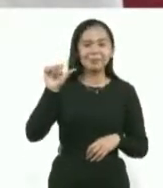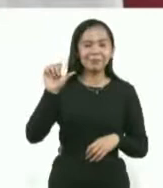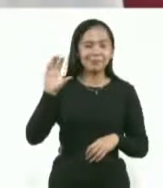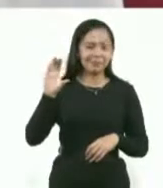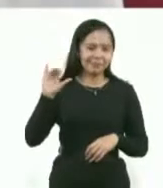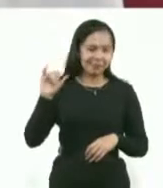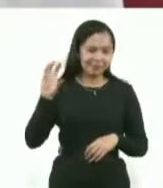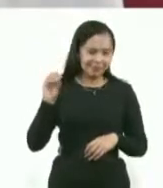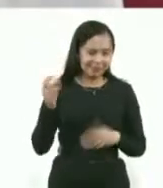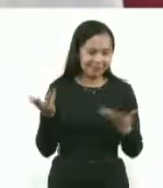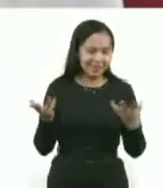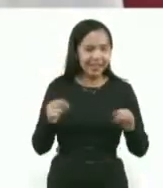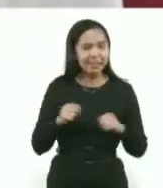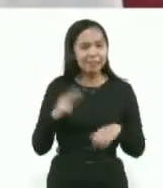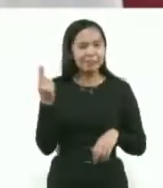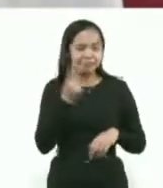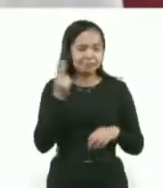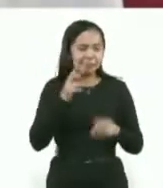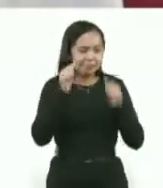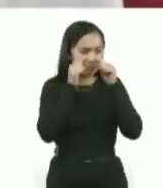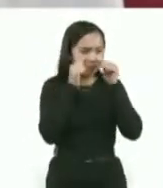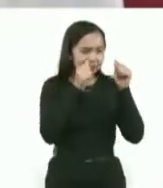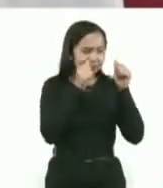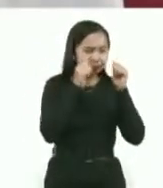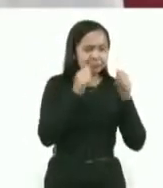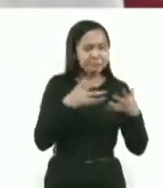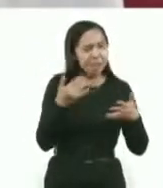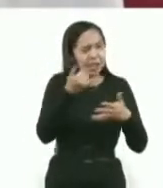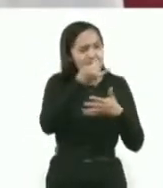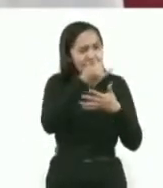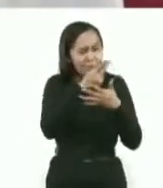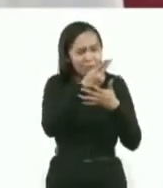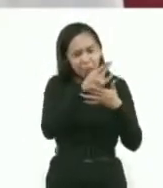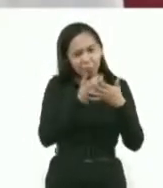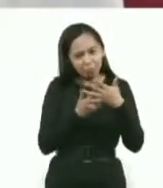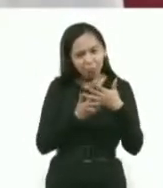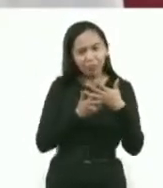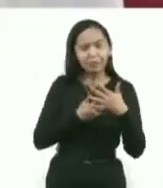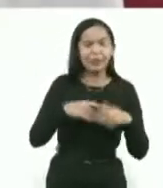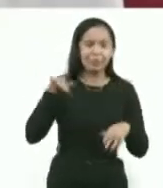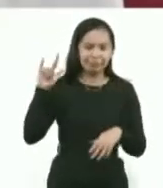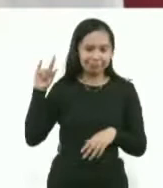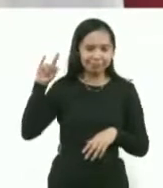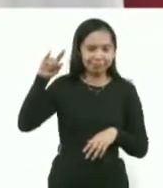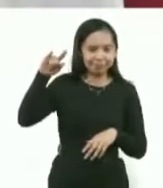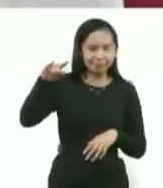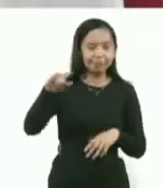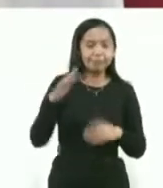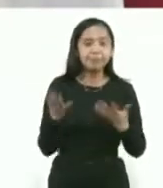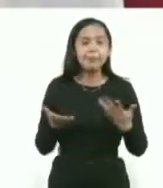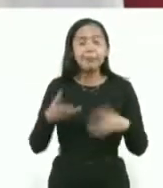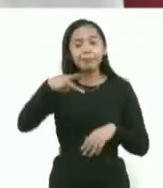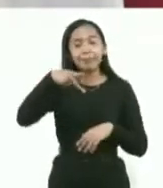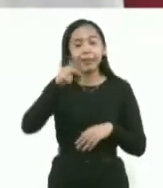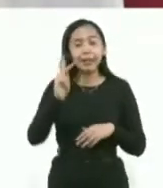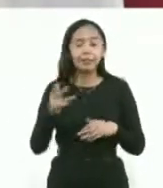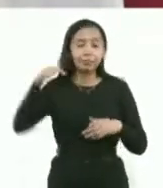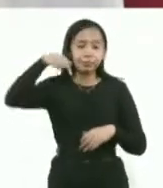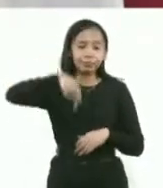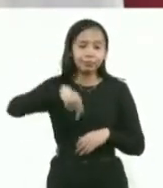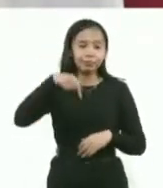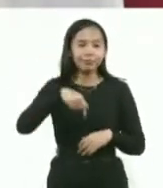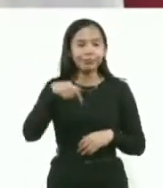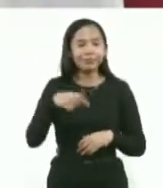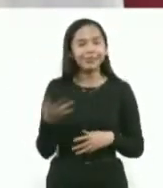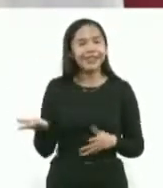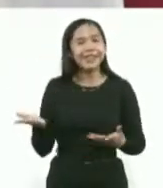conectividad hacia el Aeropuerto Internacional Felipe Ángeles, que ya va muy avanzado. Pero hoy tenemos el gusto, ahora